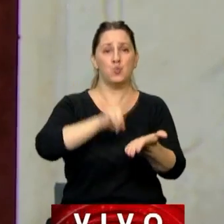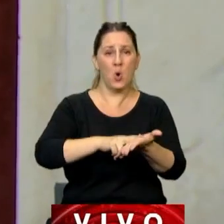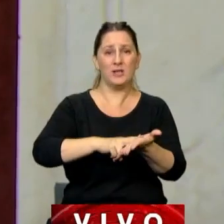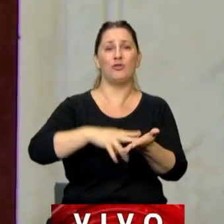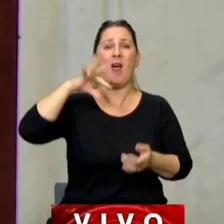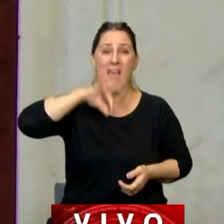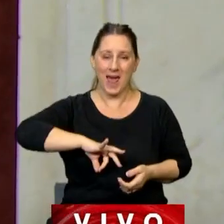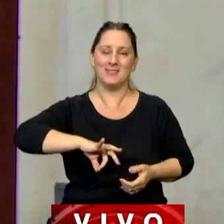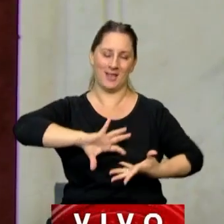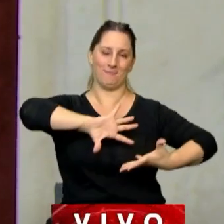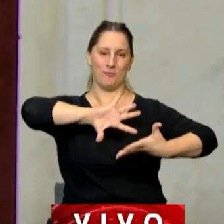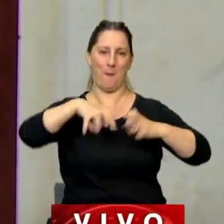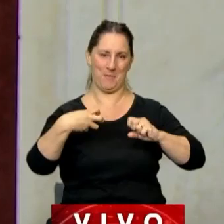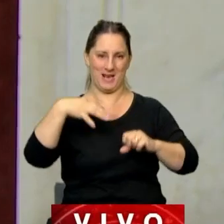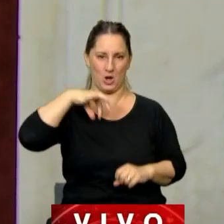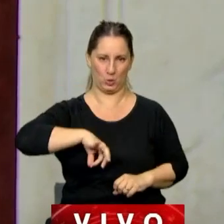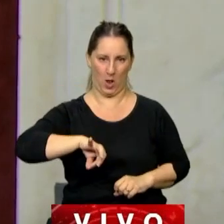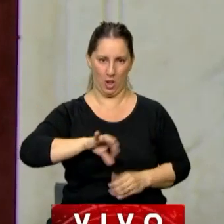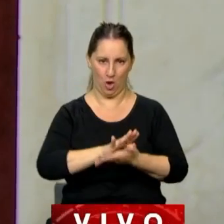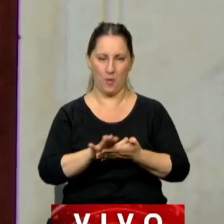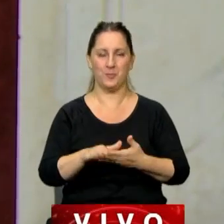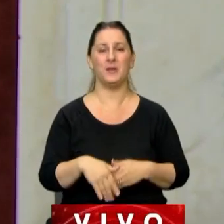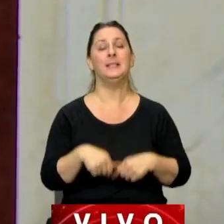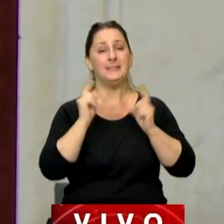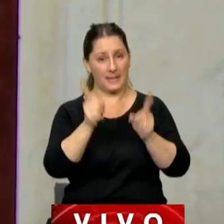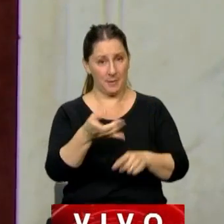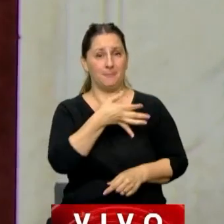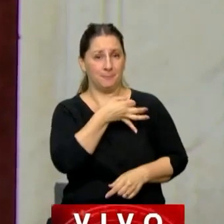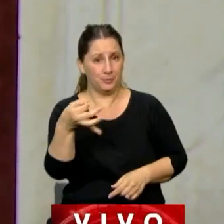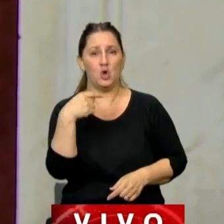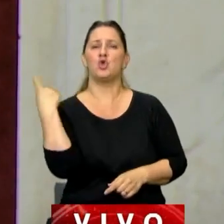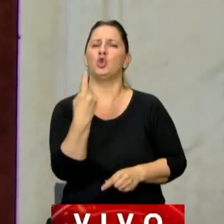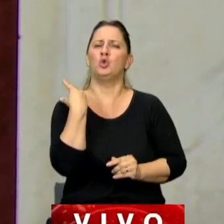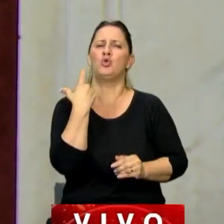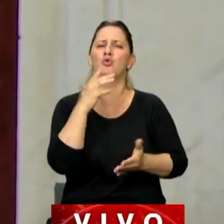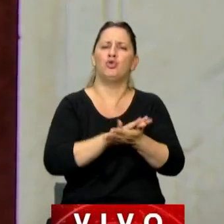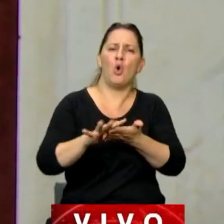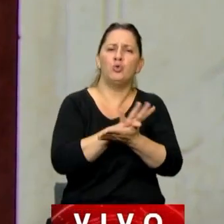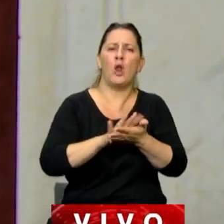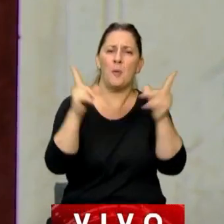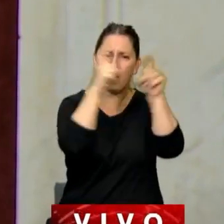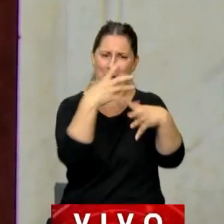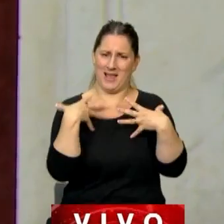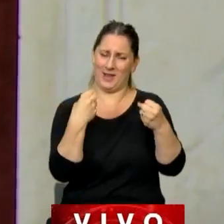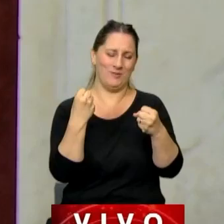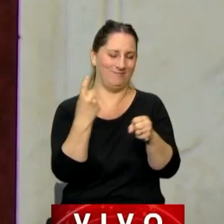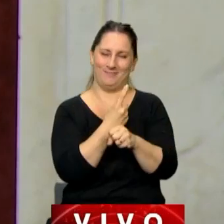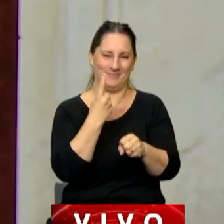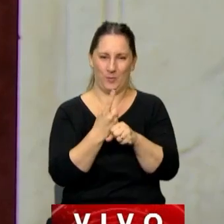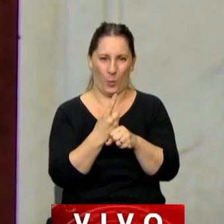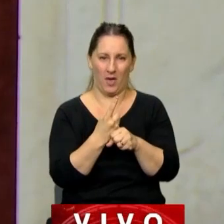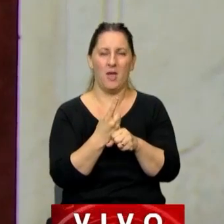está influyendo. También es cierto que no vamos a solucionar totalmente el problema de la salud porque se